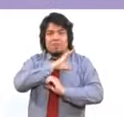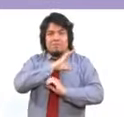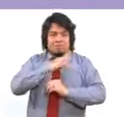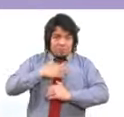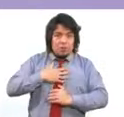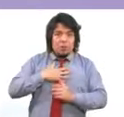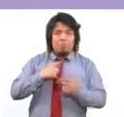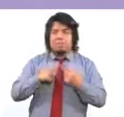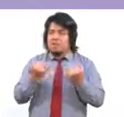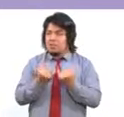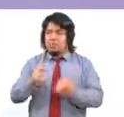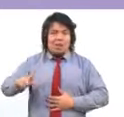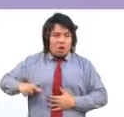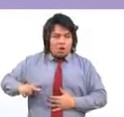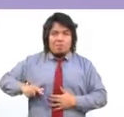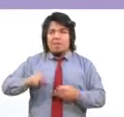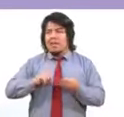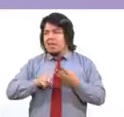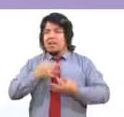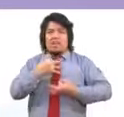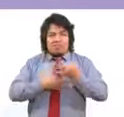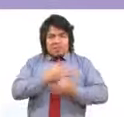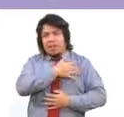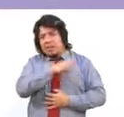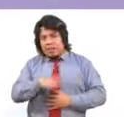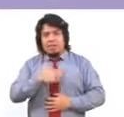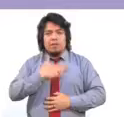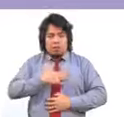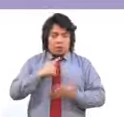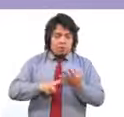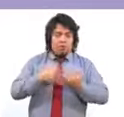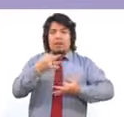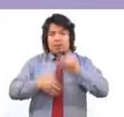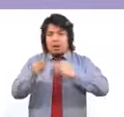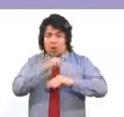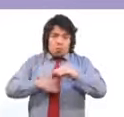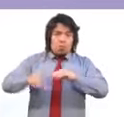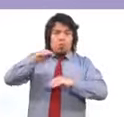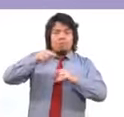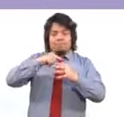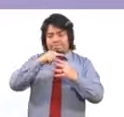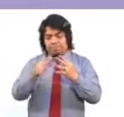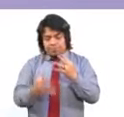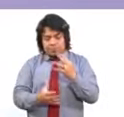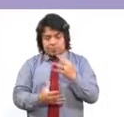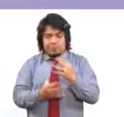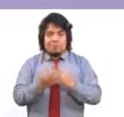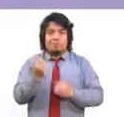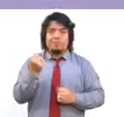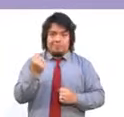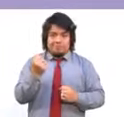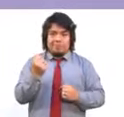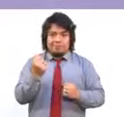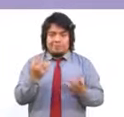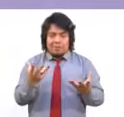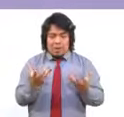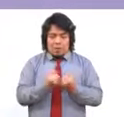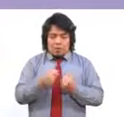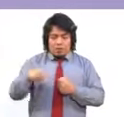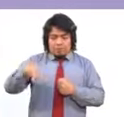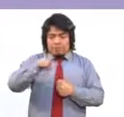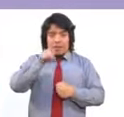al gobierno, la Fiscalía General de Justicia, el Tribunal Superior de Justicia, somos parte de esta red de protección a las